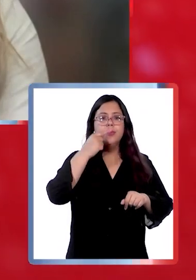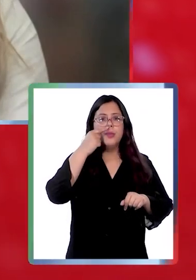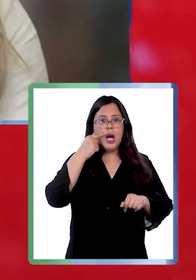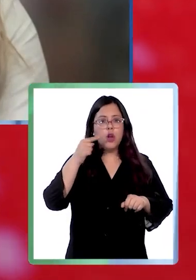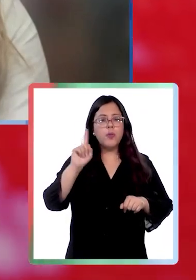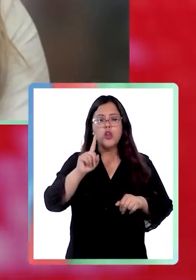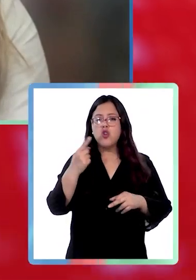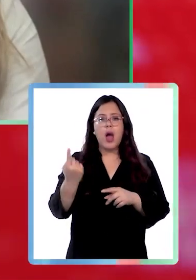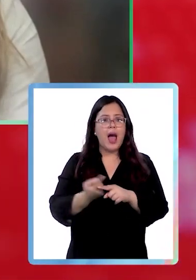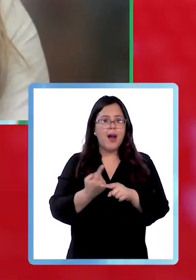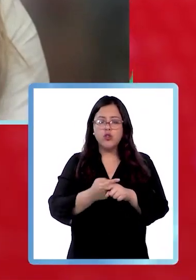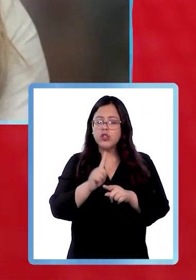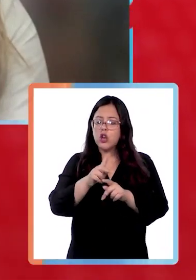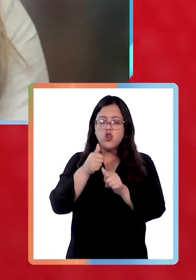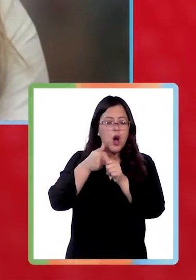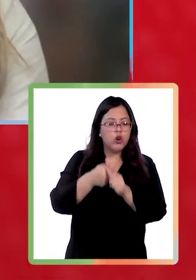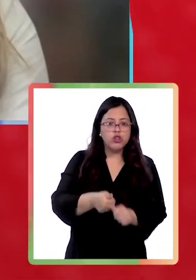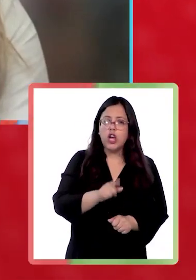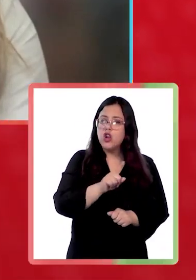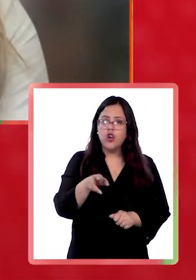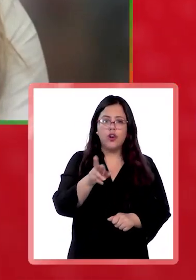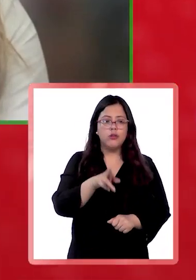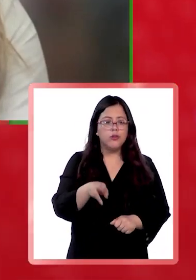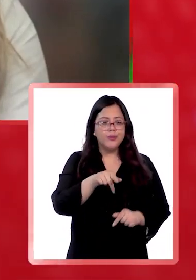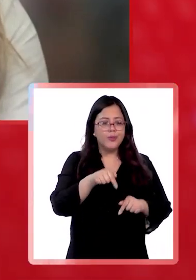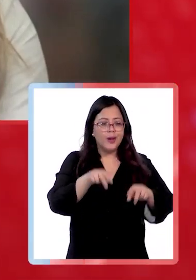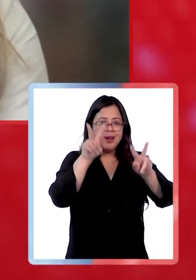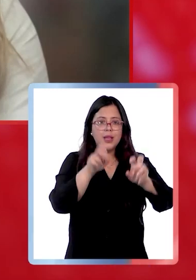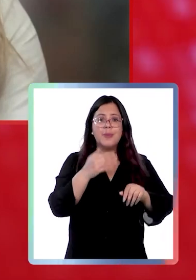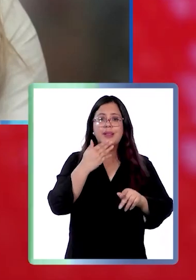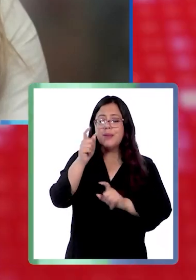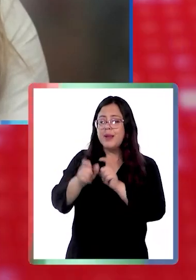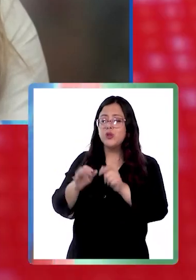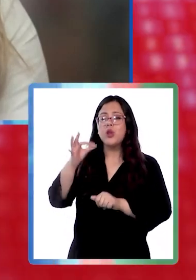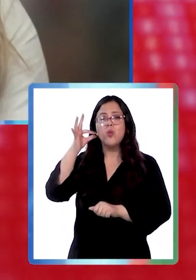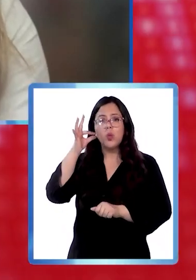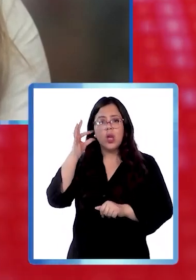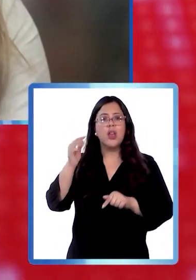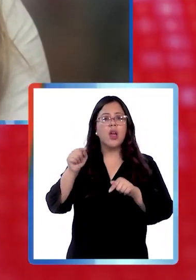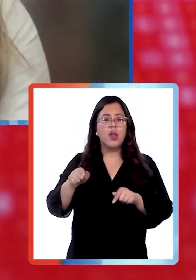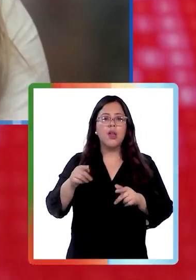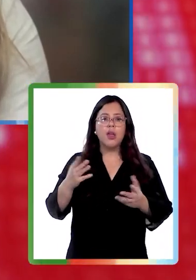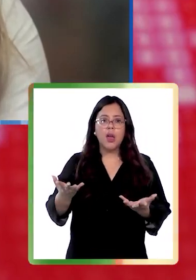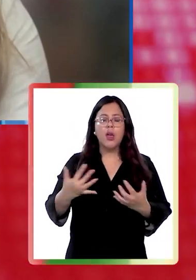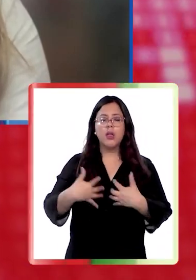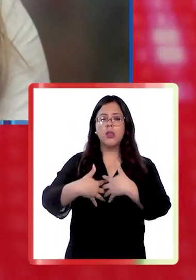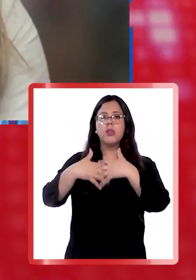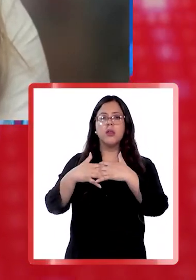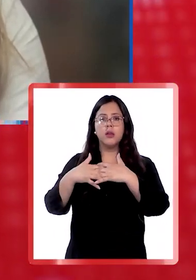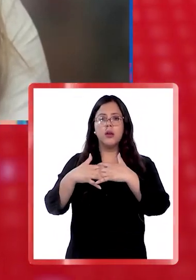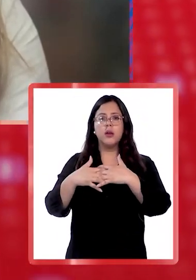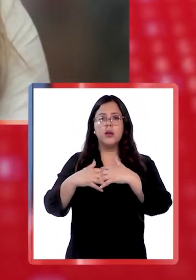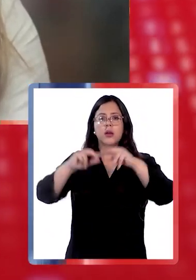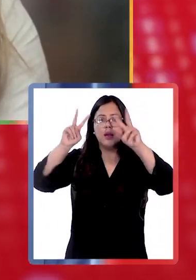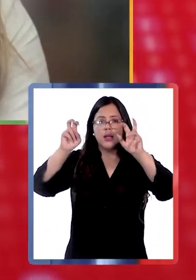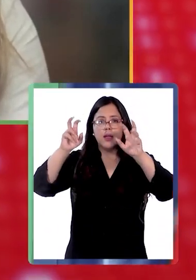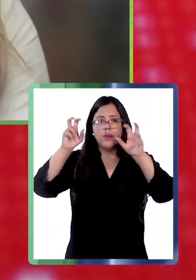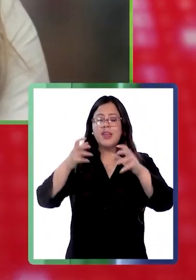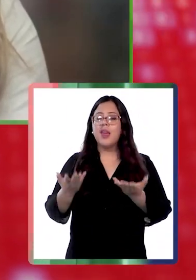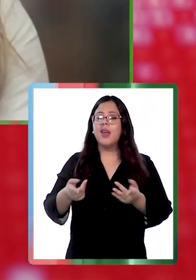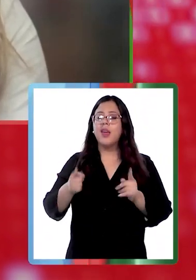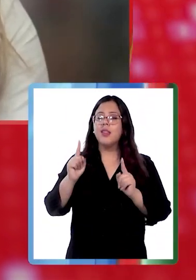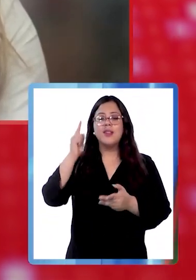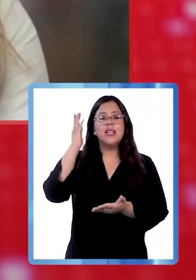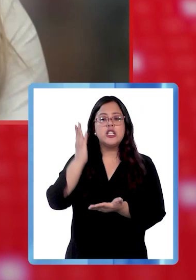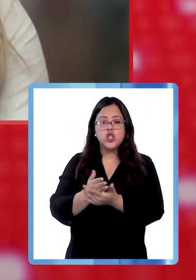hombre el hecho de no abusar, de no acosar y de no caer en estas conductas, y a las mujeres muchas veces se les tiende a reforzar